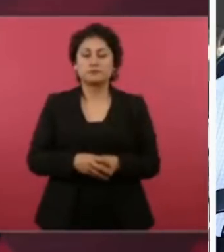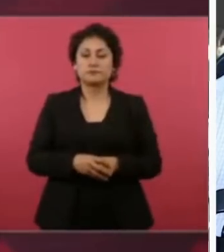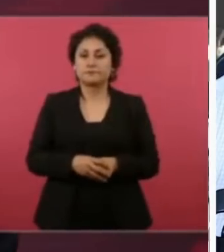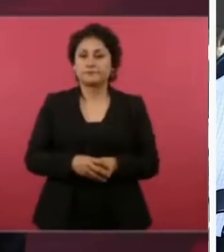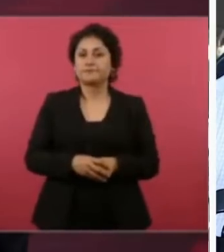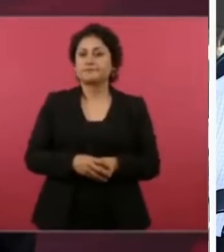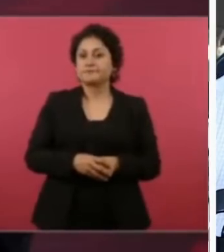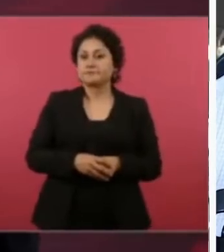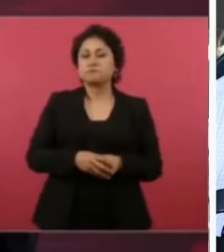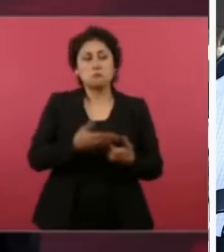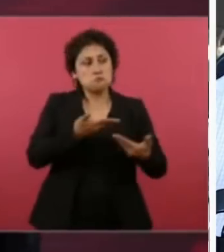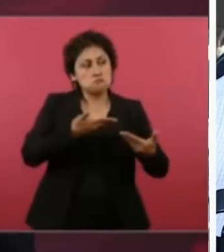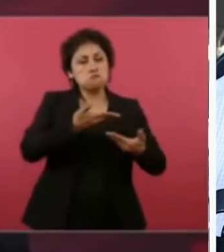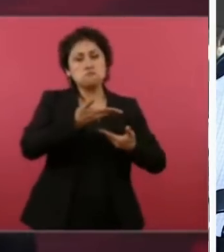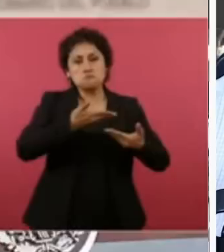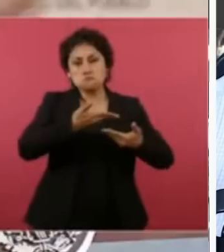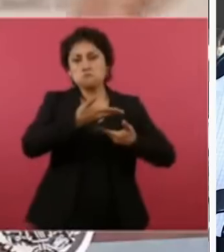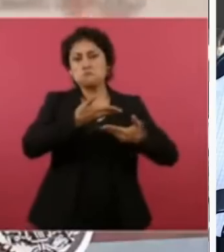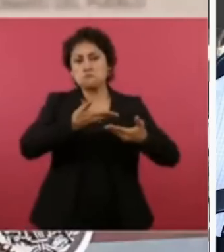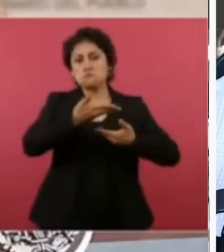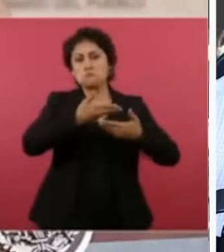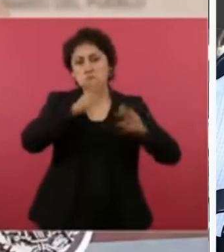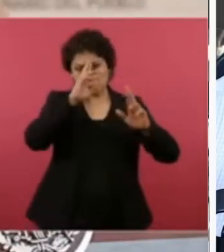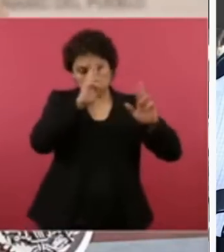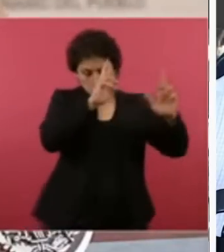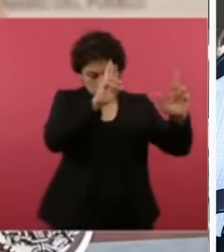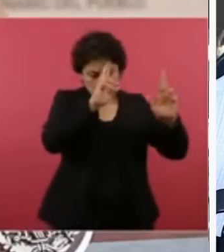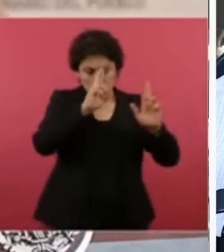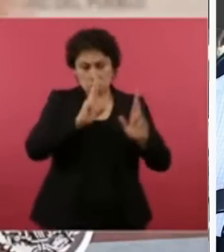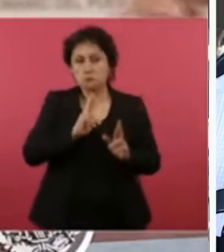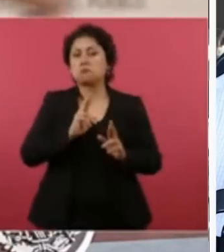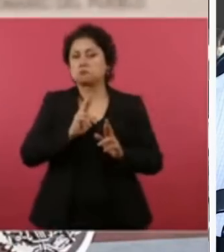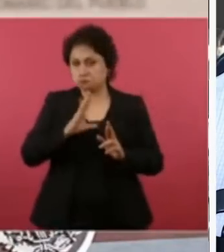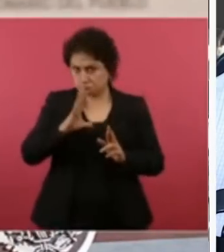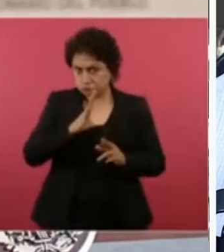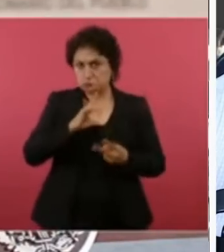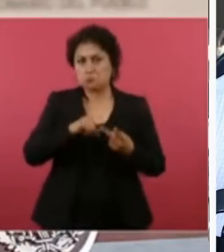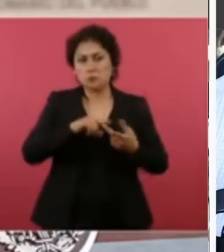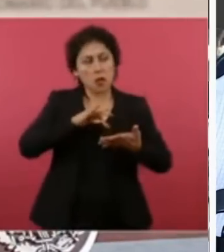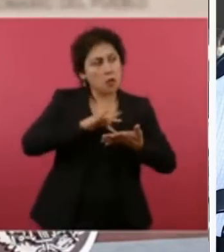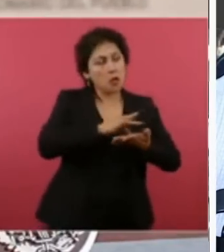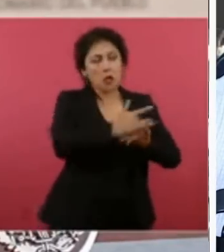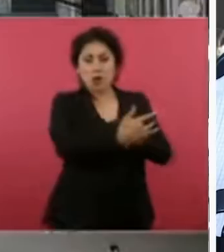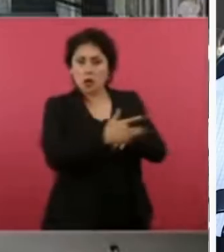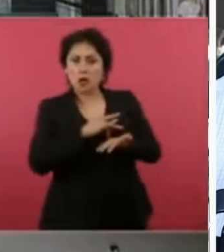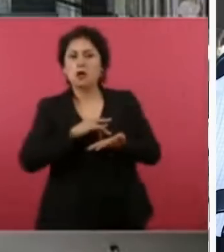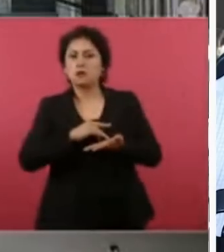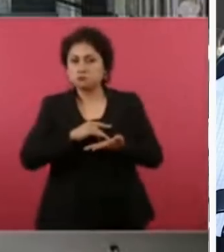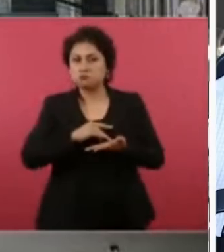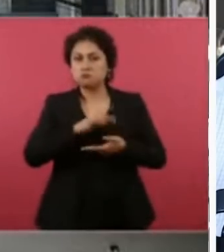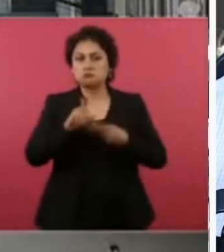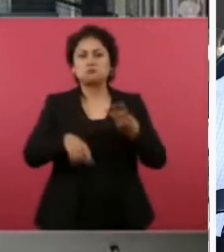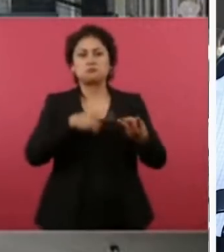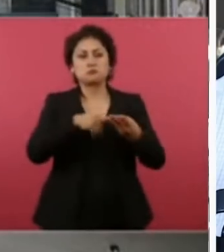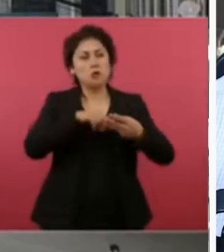los intercambios de respeto, de ayuda mutua, de cooperación